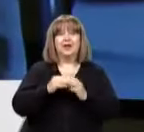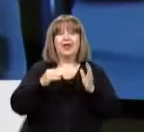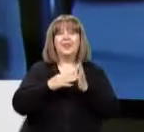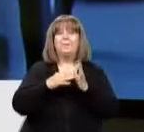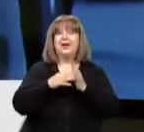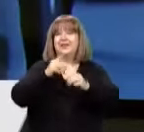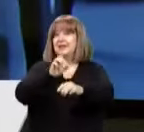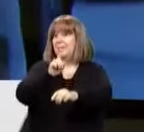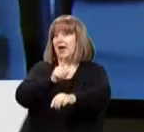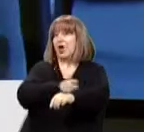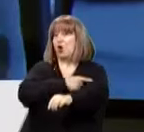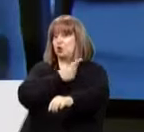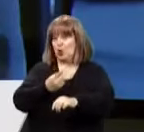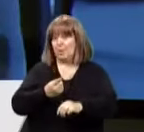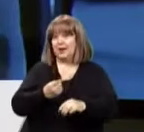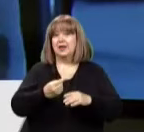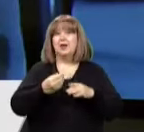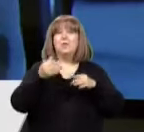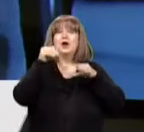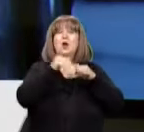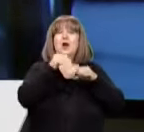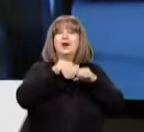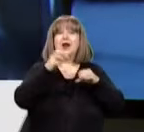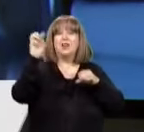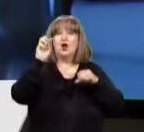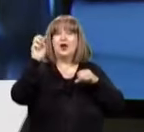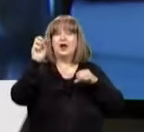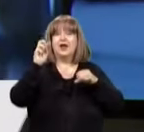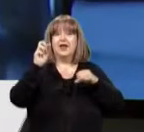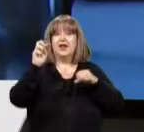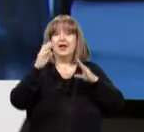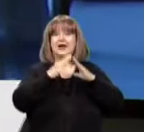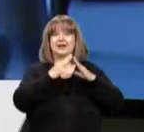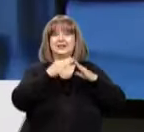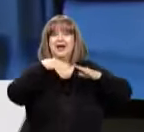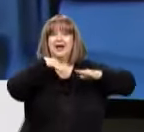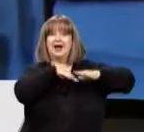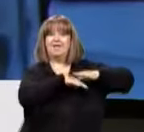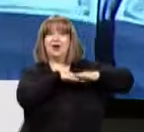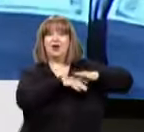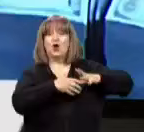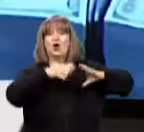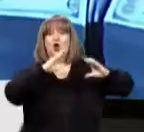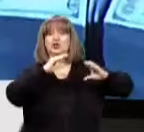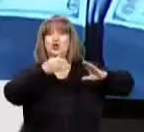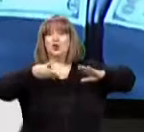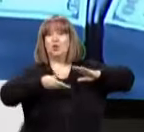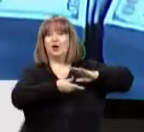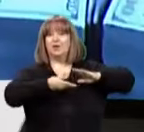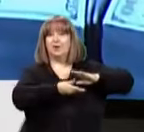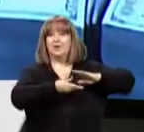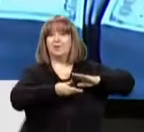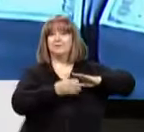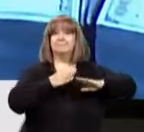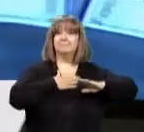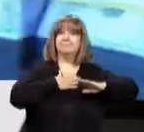de costumbres que venimos heredando es guardar dólares bajo el colchón y comprar ladrillos no son las dos cuestiones que sabemos Y nos sentimos